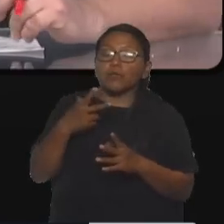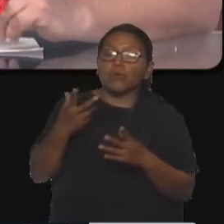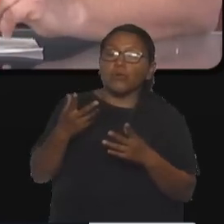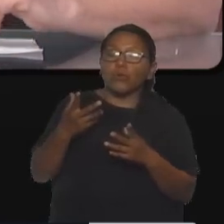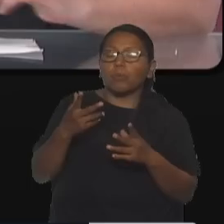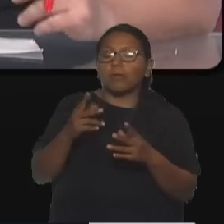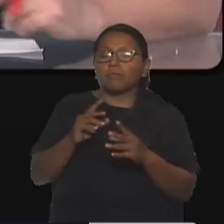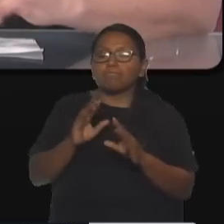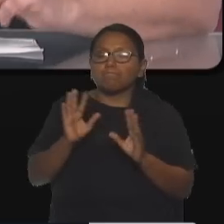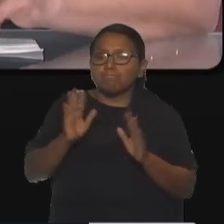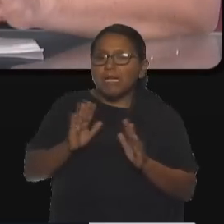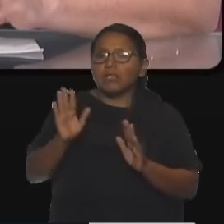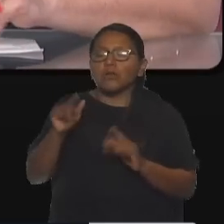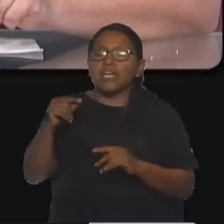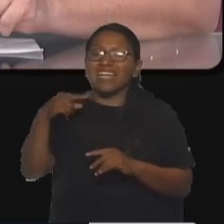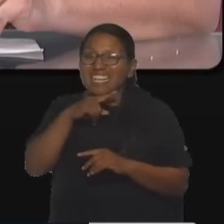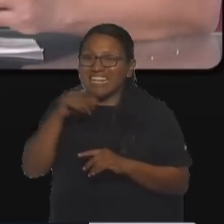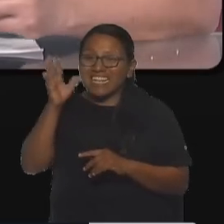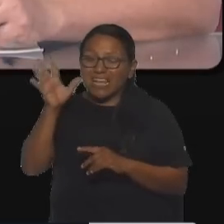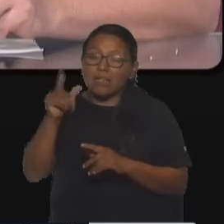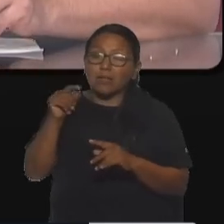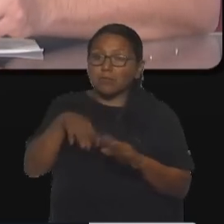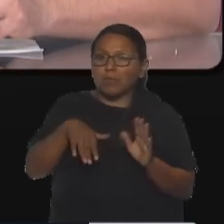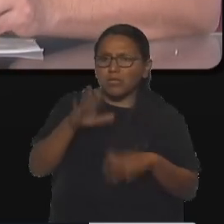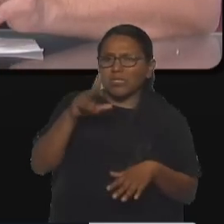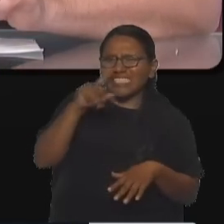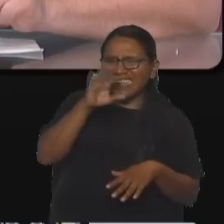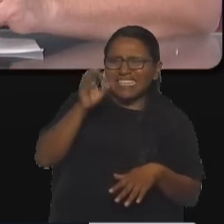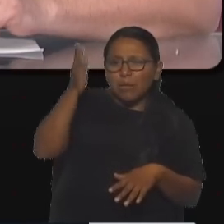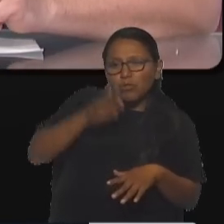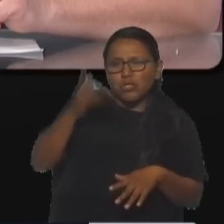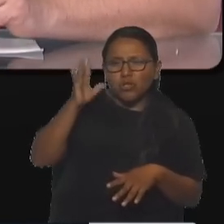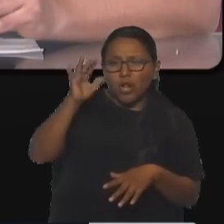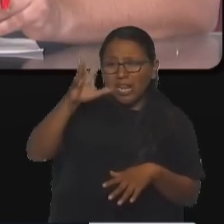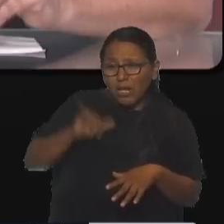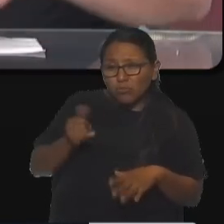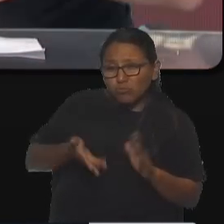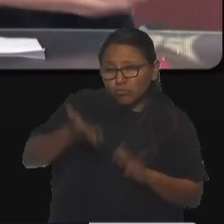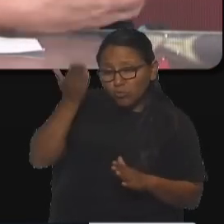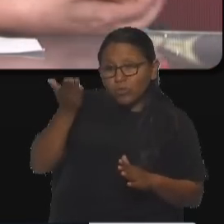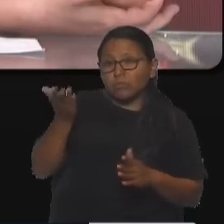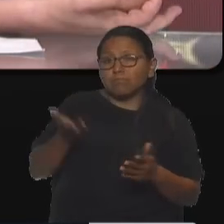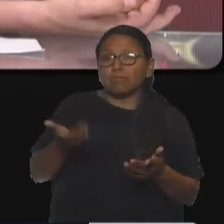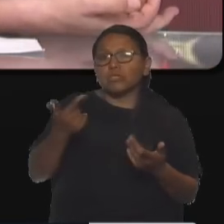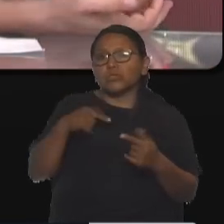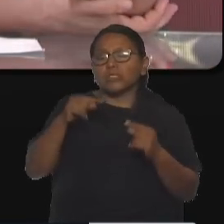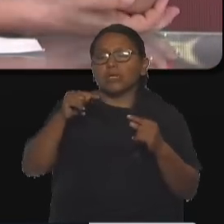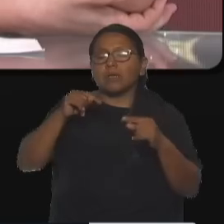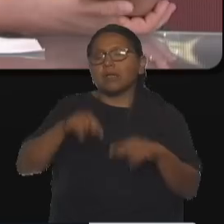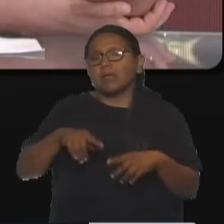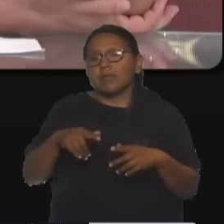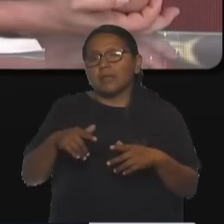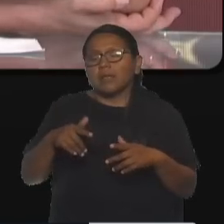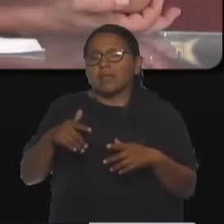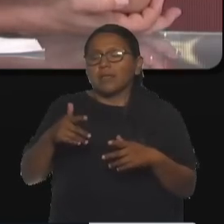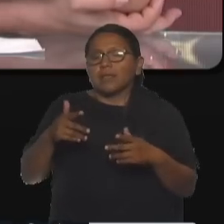como Alemania o Italia ha sido un 170% lo que ha subido el coste de la luz. Entonces, ahora mismo pues, nos enfrentamos a